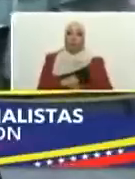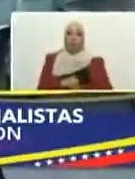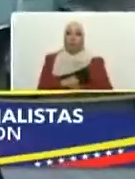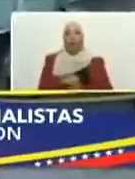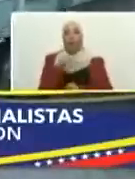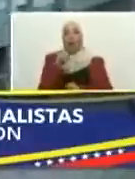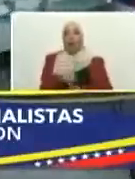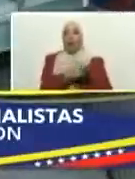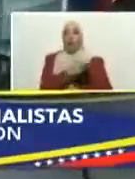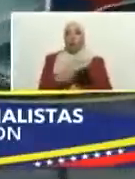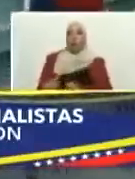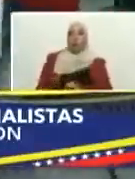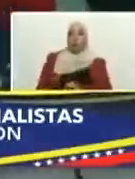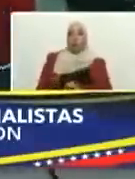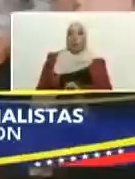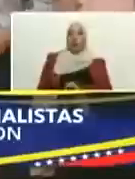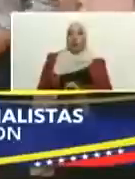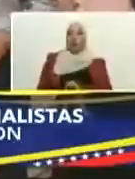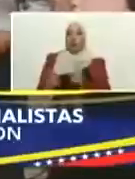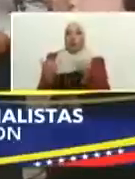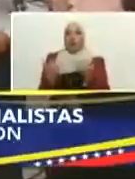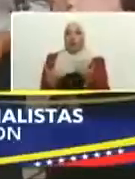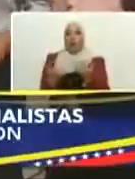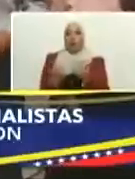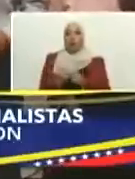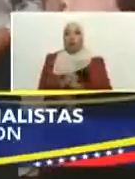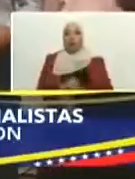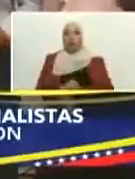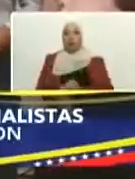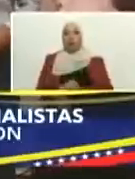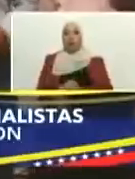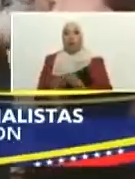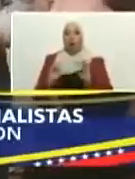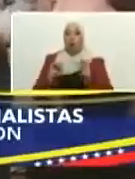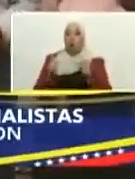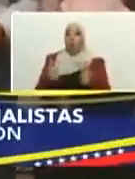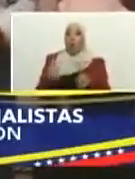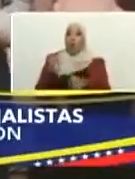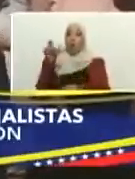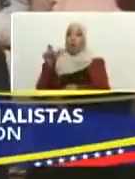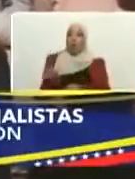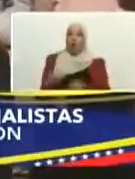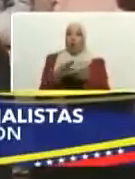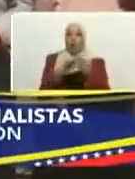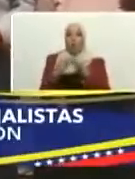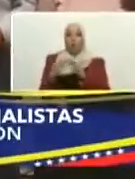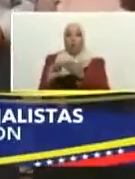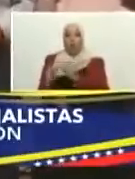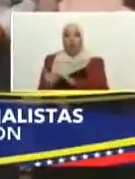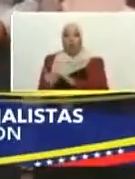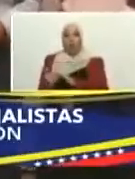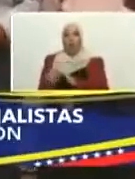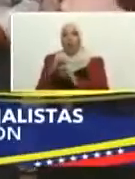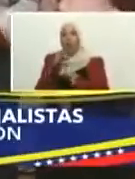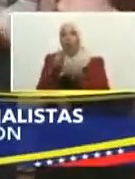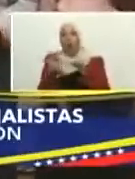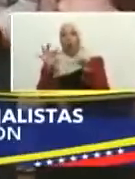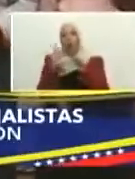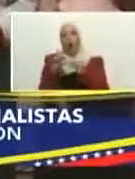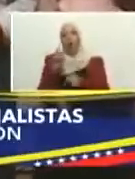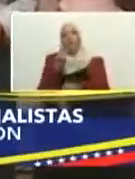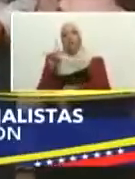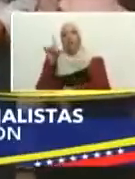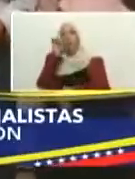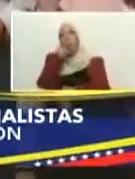palabra, presidente, a la vocera. Ella es fundadora de esta comunidad. Me estaba echando el cuento de hace 21